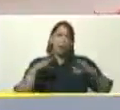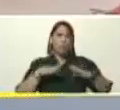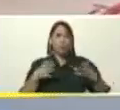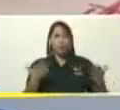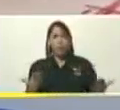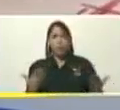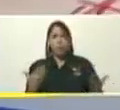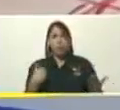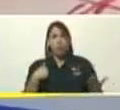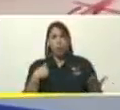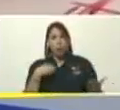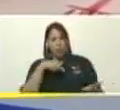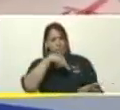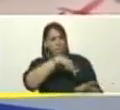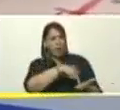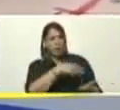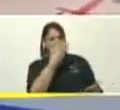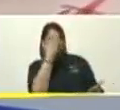Yo me paré frente a él,